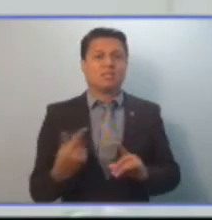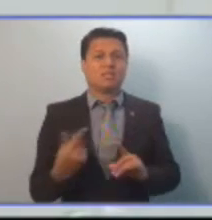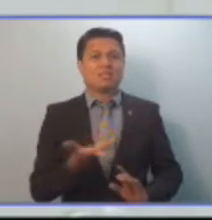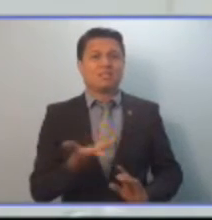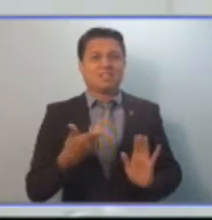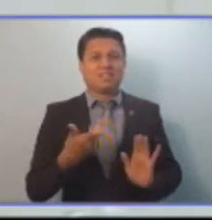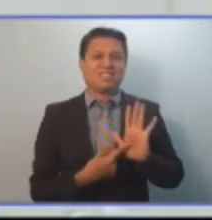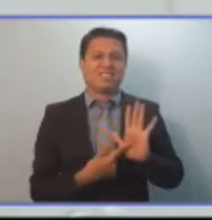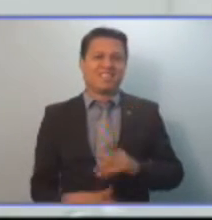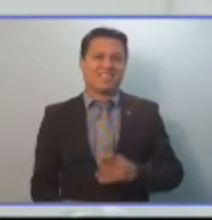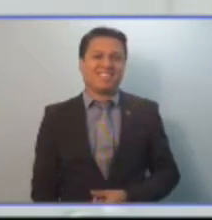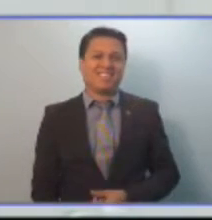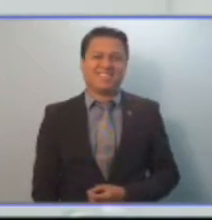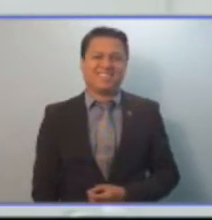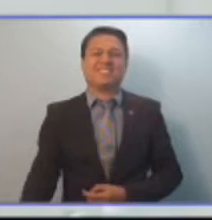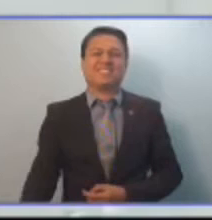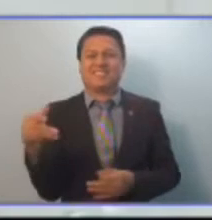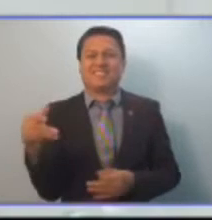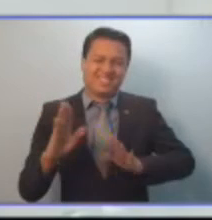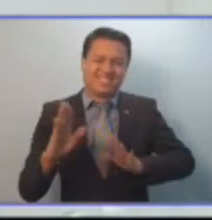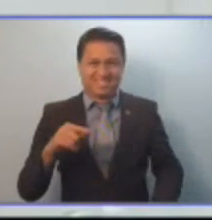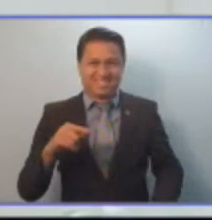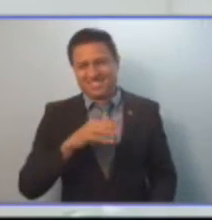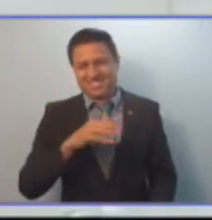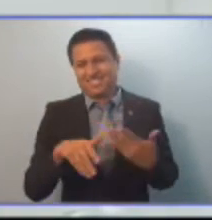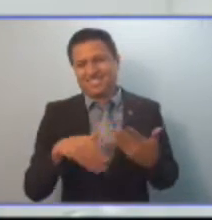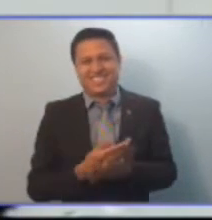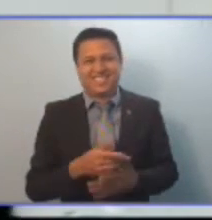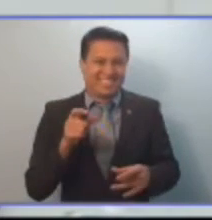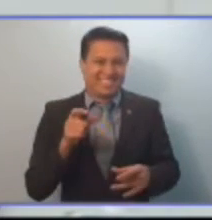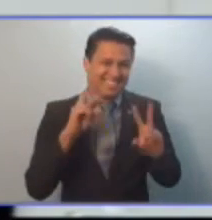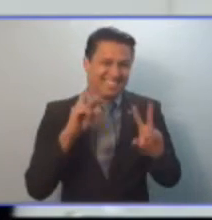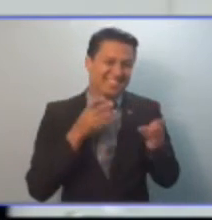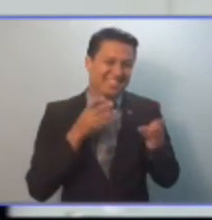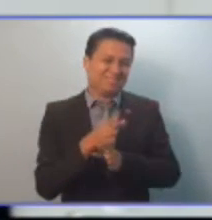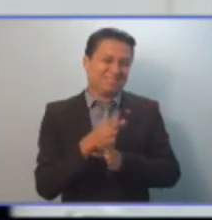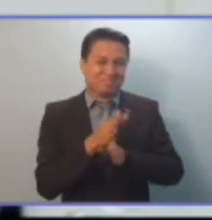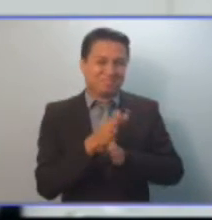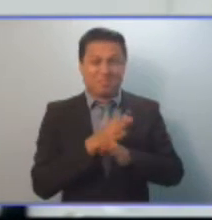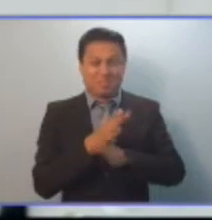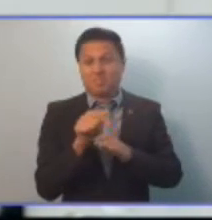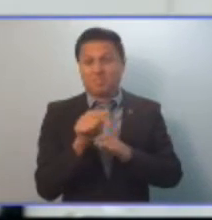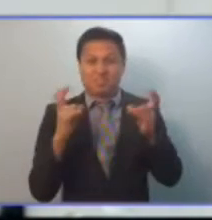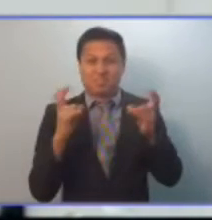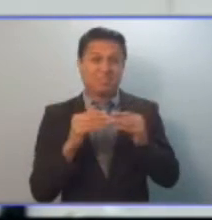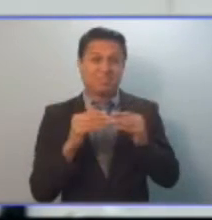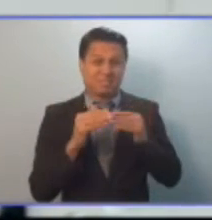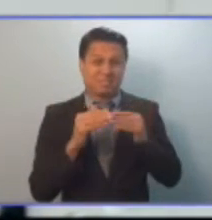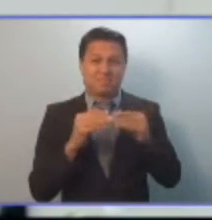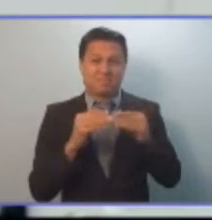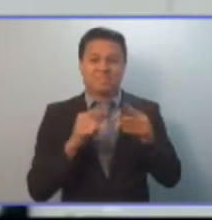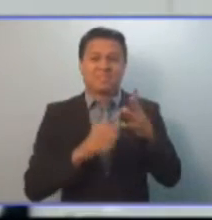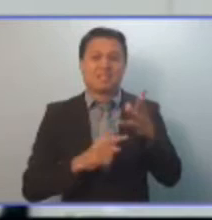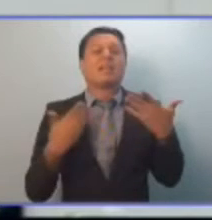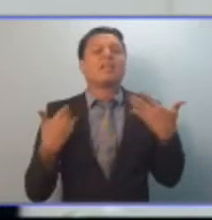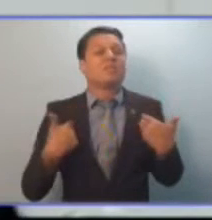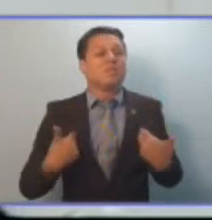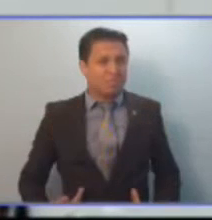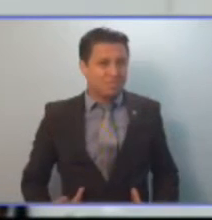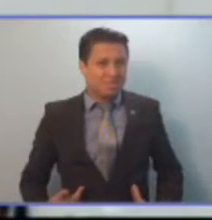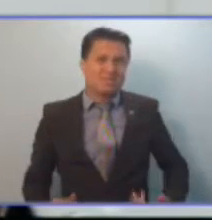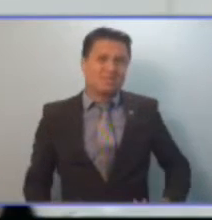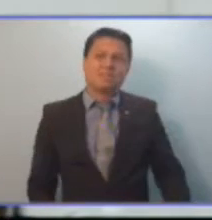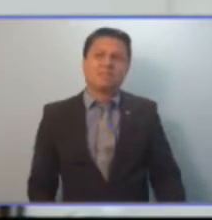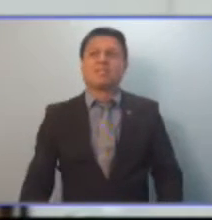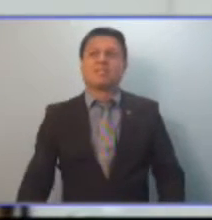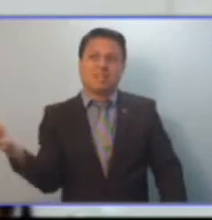posteriormente en el ejercicio de la profesión y sobre todo como defensor de derechos humanos en